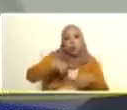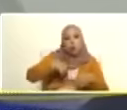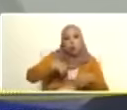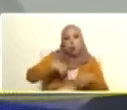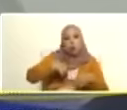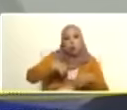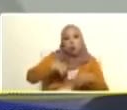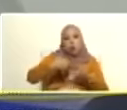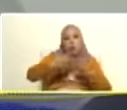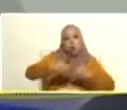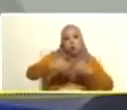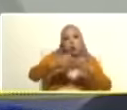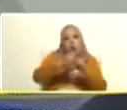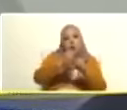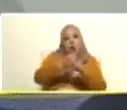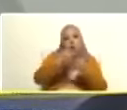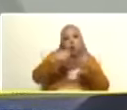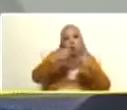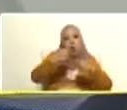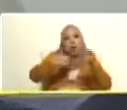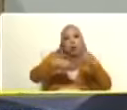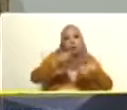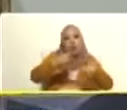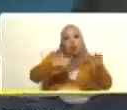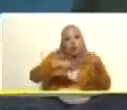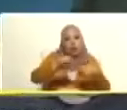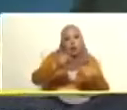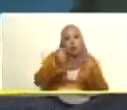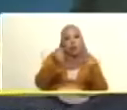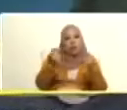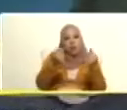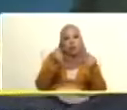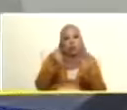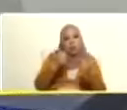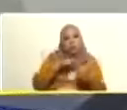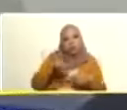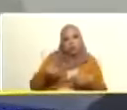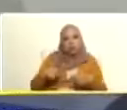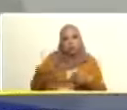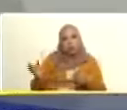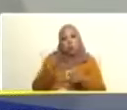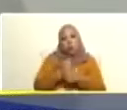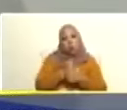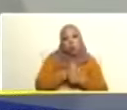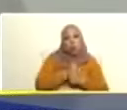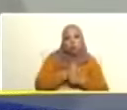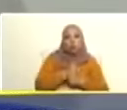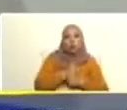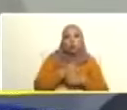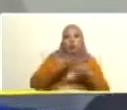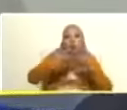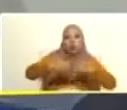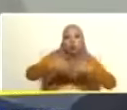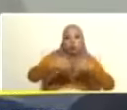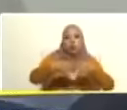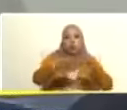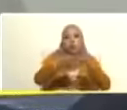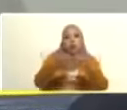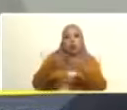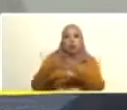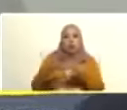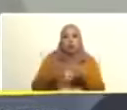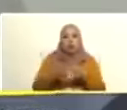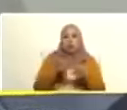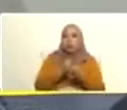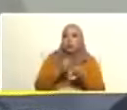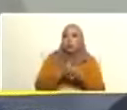espacios de los sujetos de aplicación, que es el comercio. Allí hemos encontrado en nuestra Cámara de Comercio, debemos resaltar